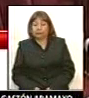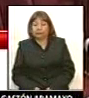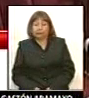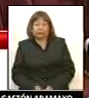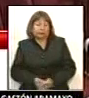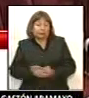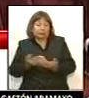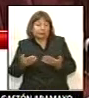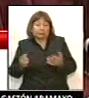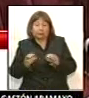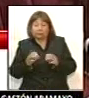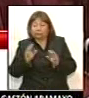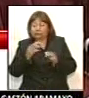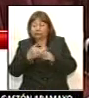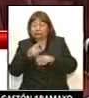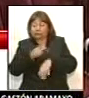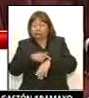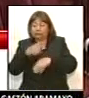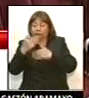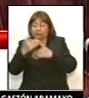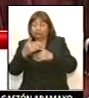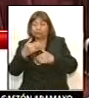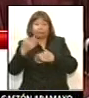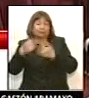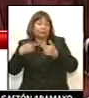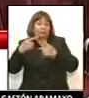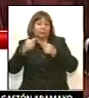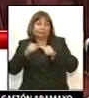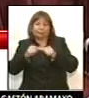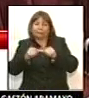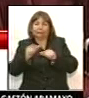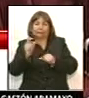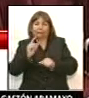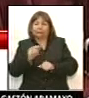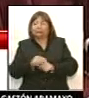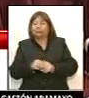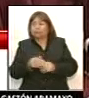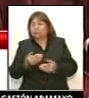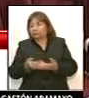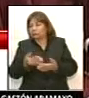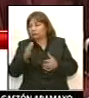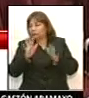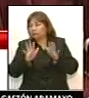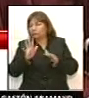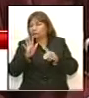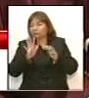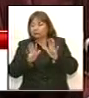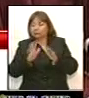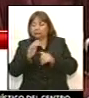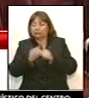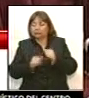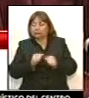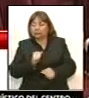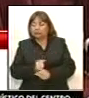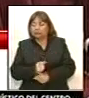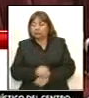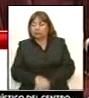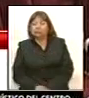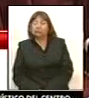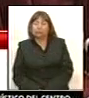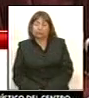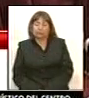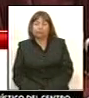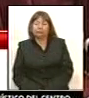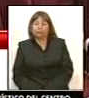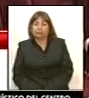va a ser momentáneo, no creo que sea pues eterno, ¿no? Será pues 5 o 10 años, qué sé yo. Este tema,